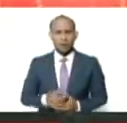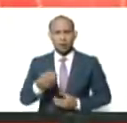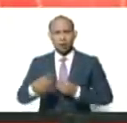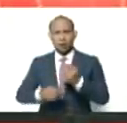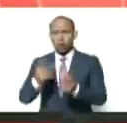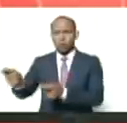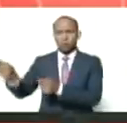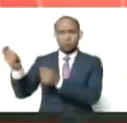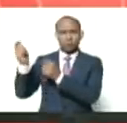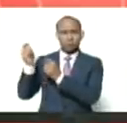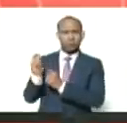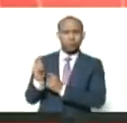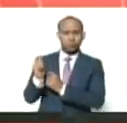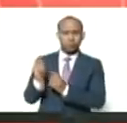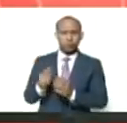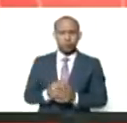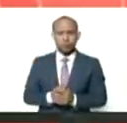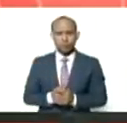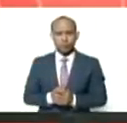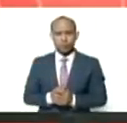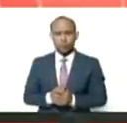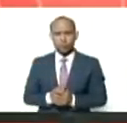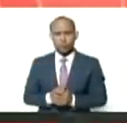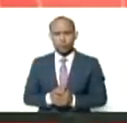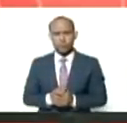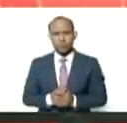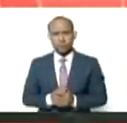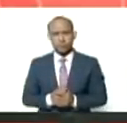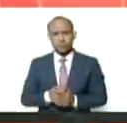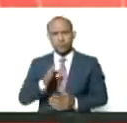heredero directo de Gilberto Correa, porque